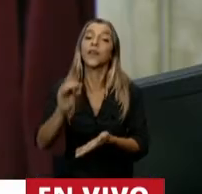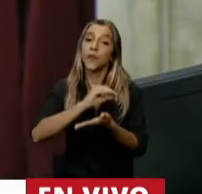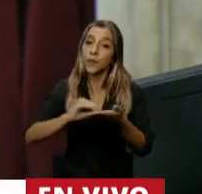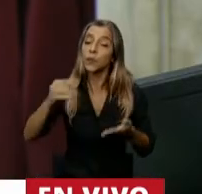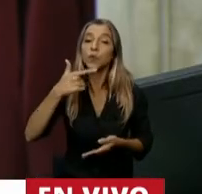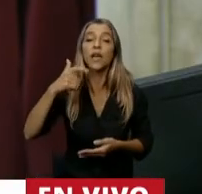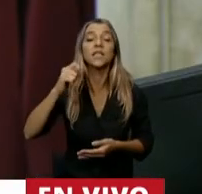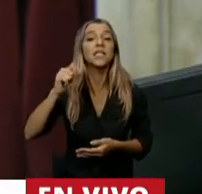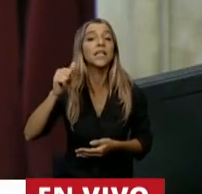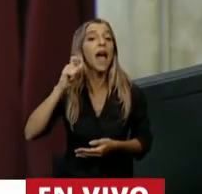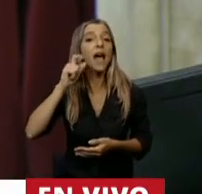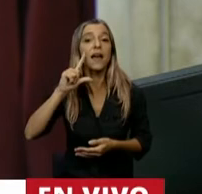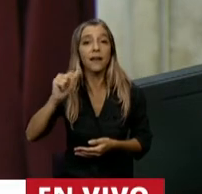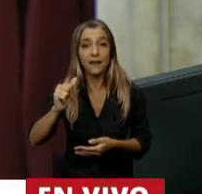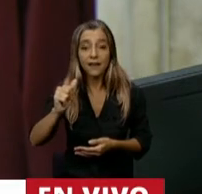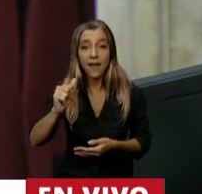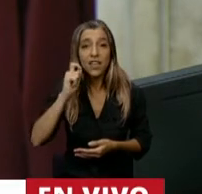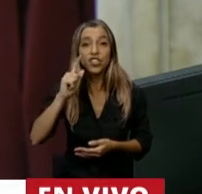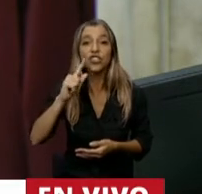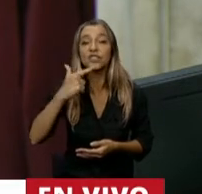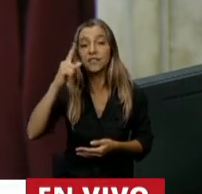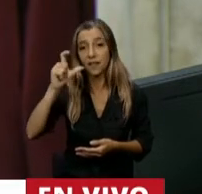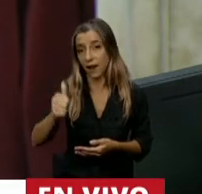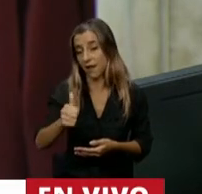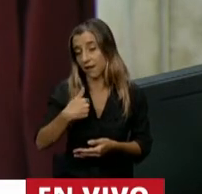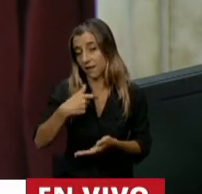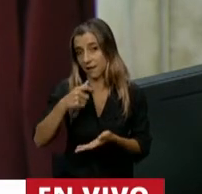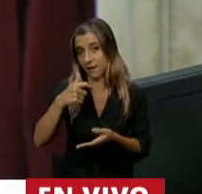Diputada Escaglia, Gisela, ausente a la hora de votar.